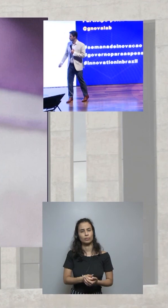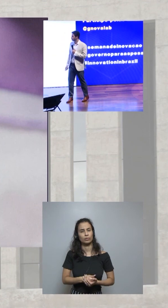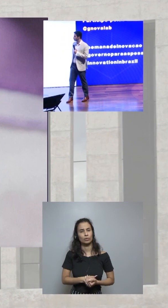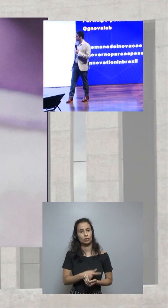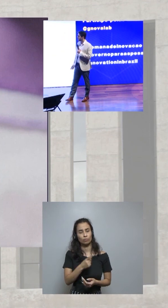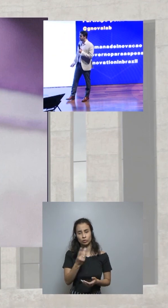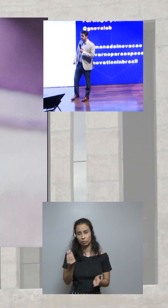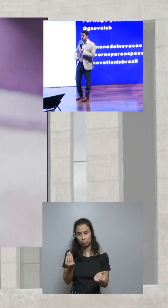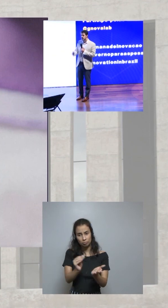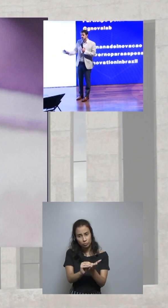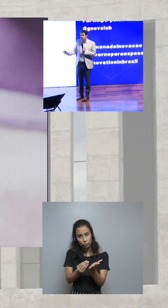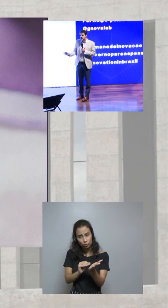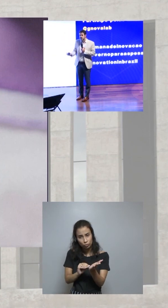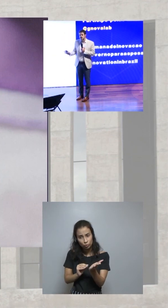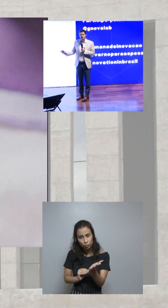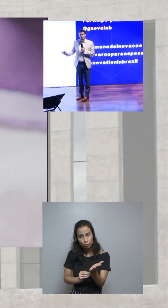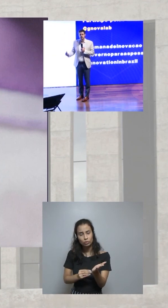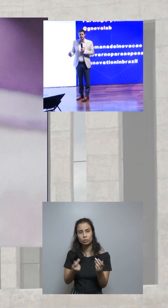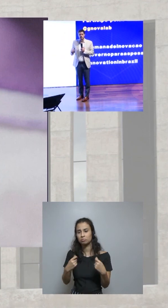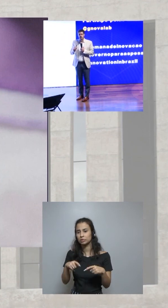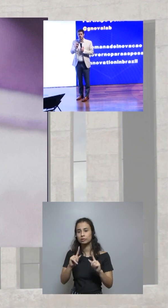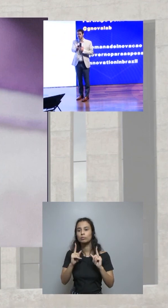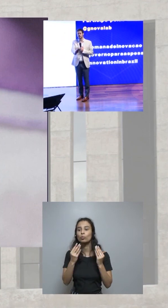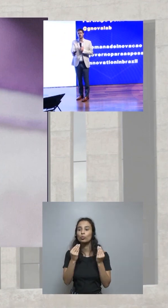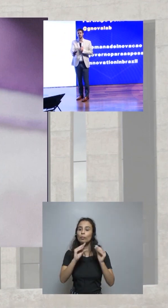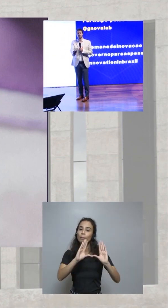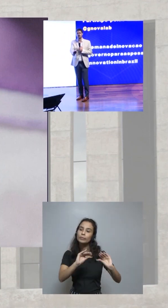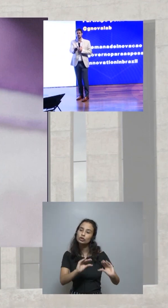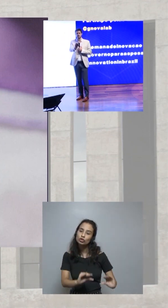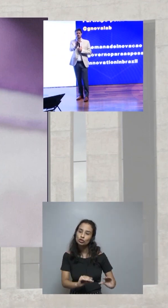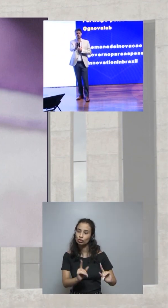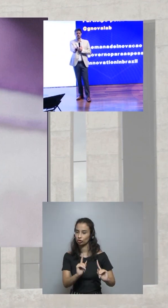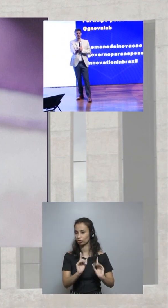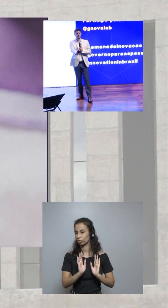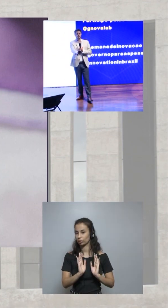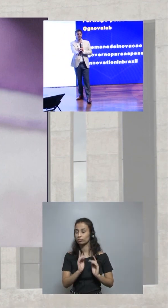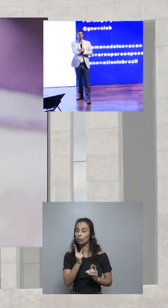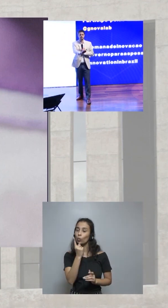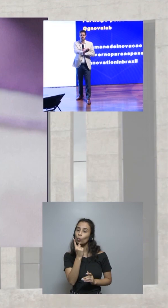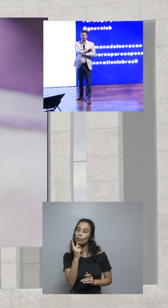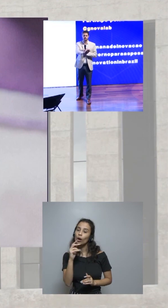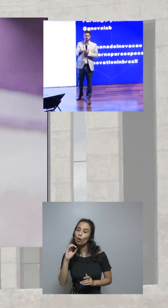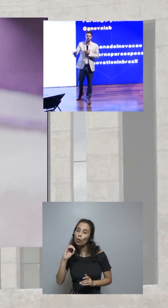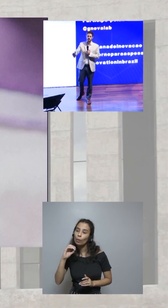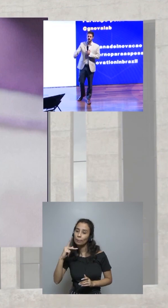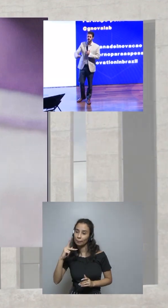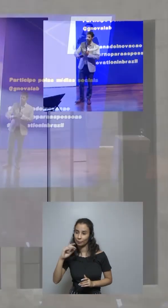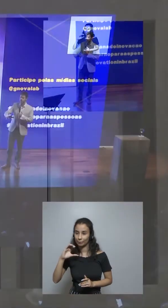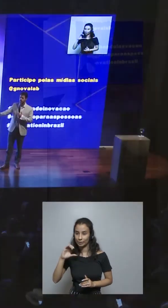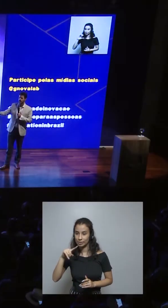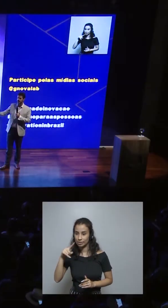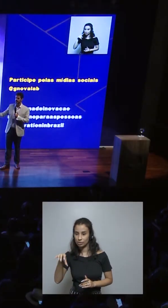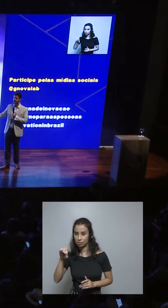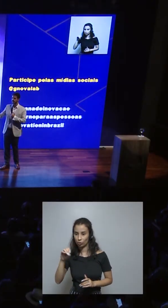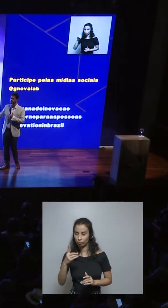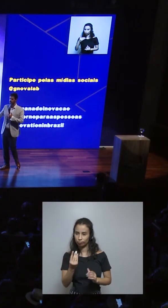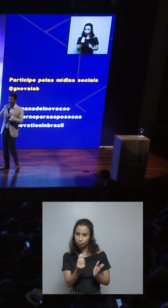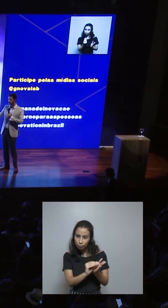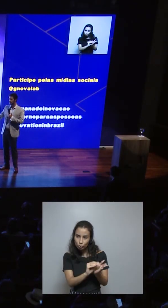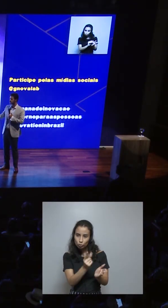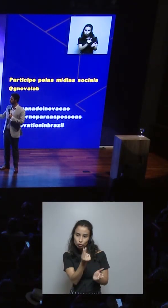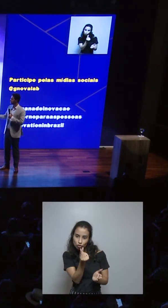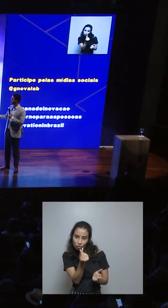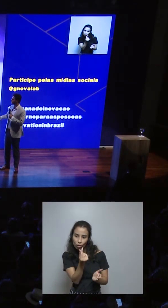permite poner recursos y no tiene que estar tocando todos los días. Se colocó el